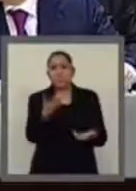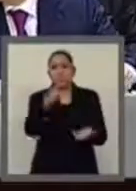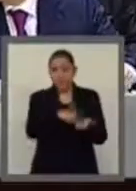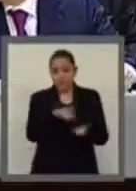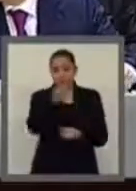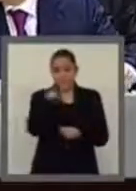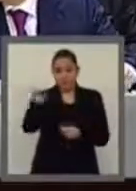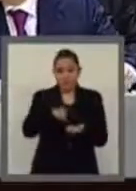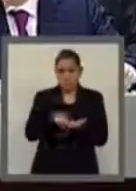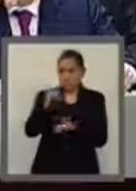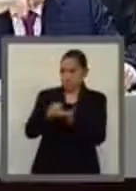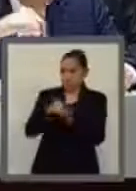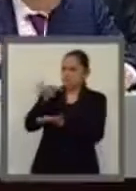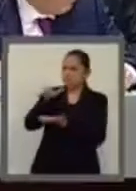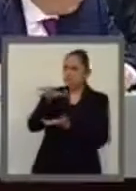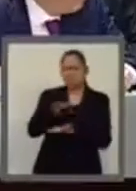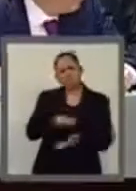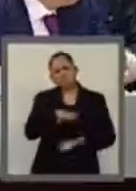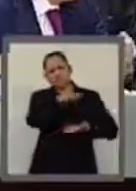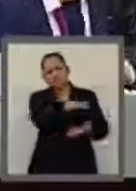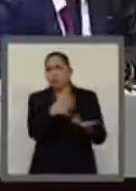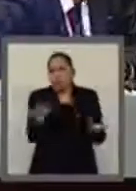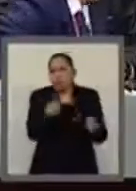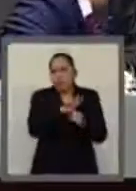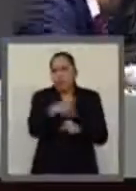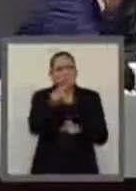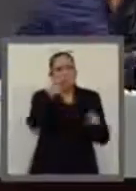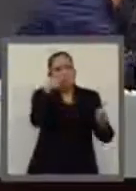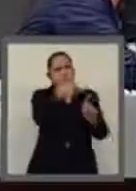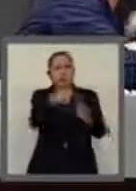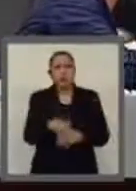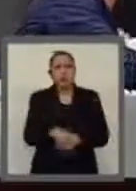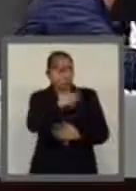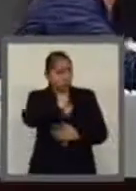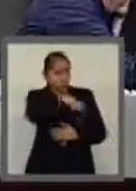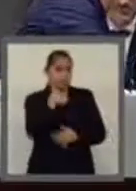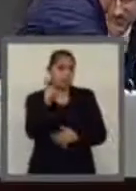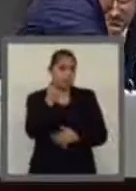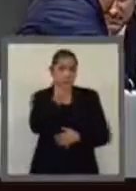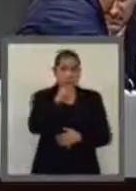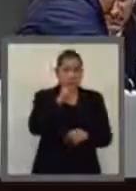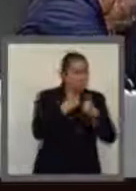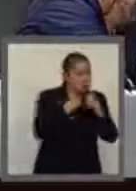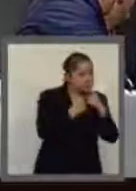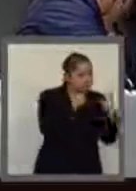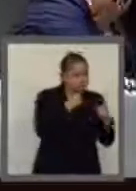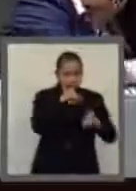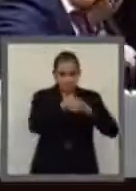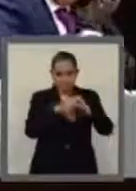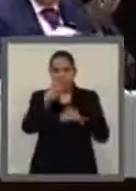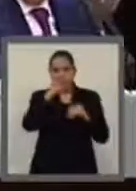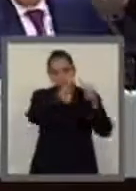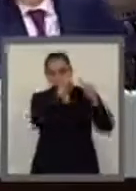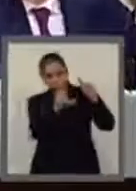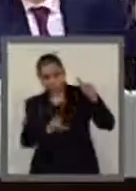de recaudatoria en beneficio de según sus habitantes, los ajustes hechos por los y, legisladores? ¿Qué las zonas impacto tendría en las zonas cumplir económicas su compromiso especiales,